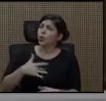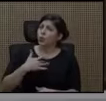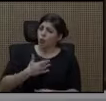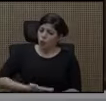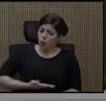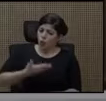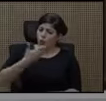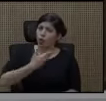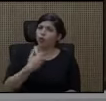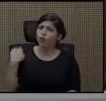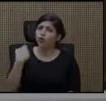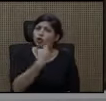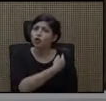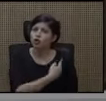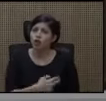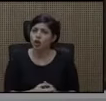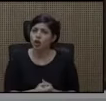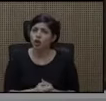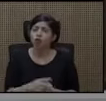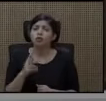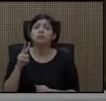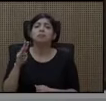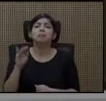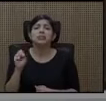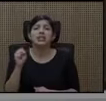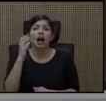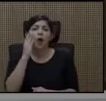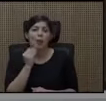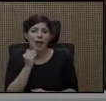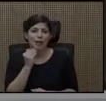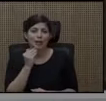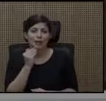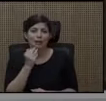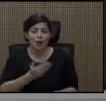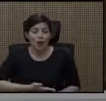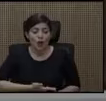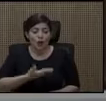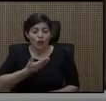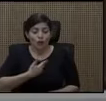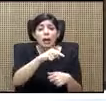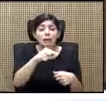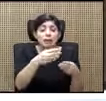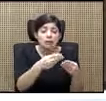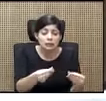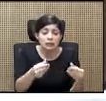y nosotros sus bisabuelos orgullosos de lo que hayamos hecho